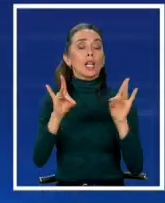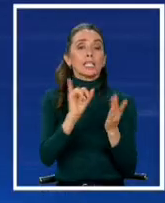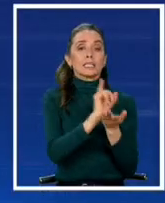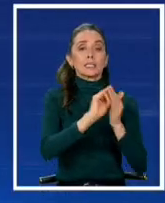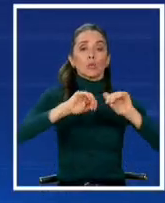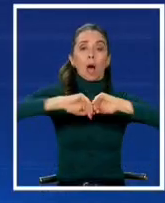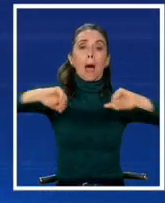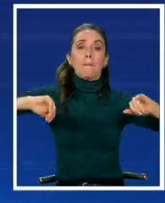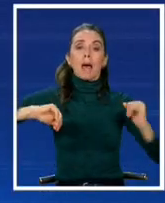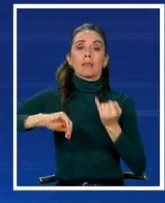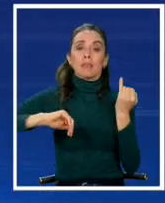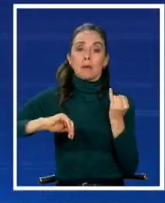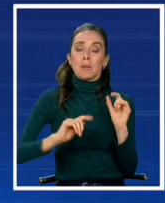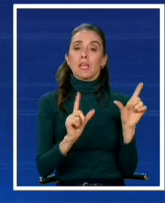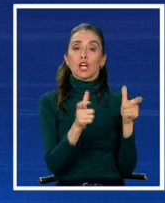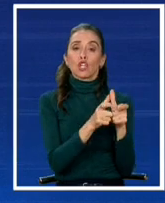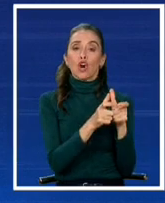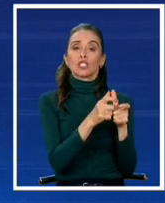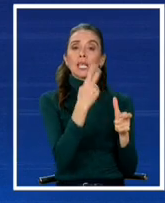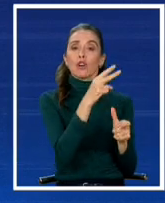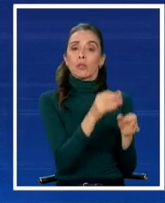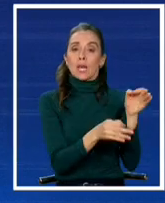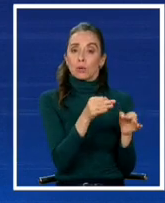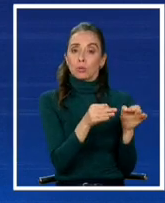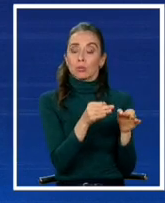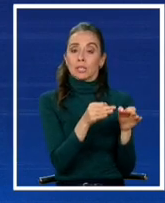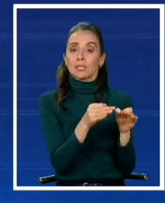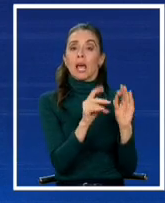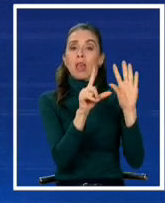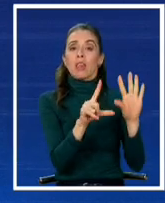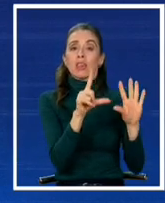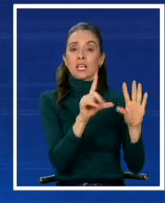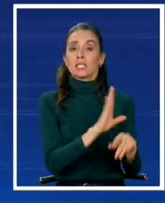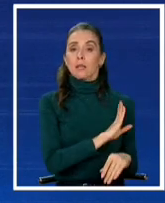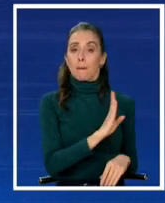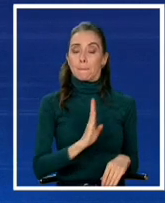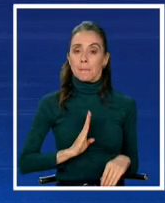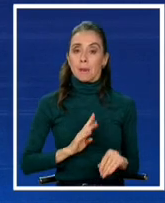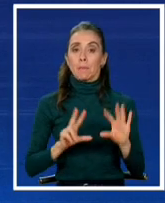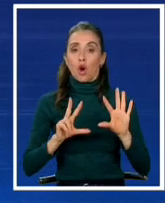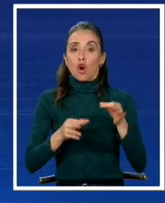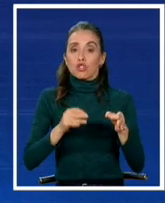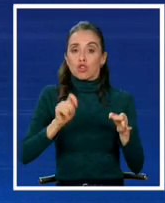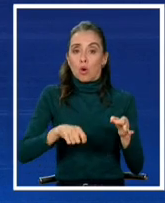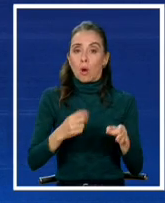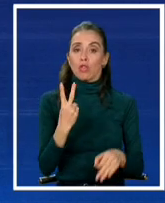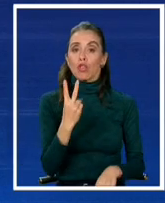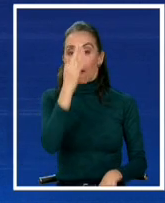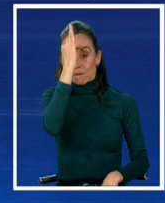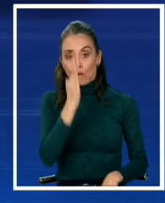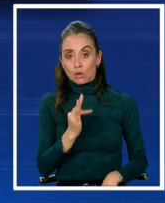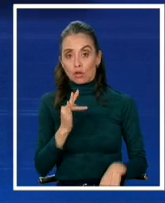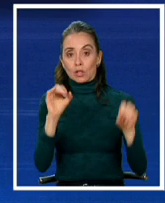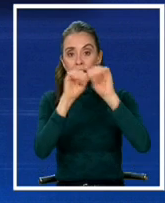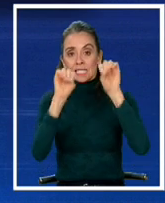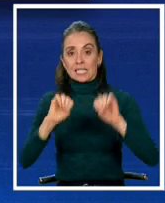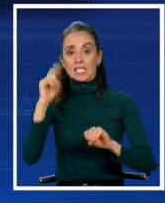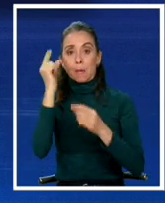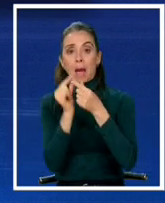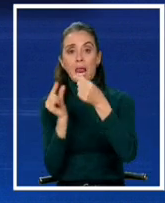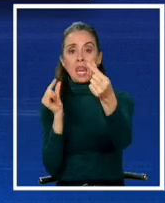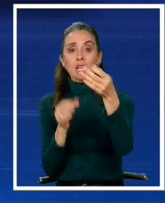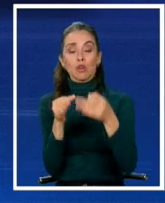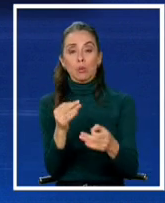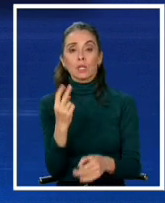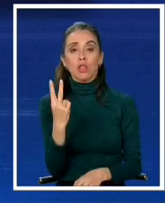órgano independiente el consejo de la justicia compuesto por 17 integrantes 8 jueces 2 funcionarios del sistema nacional de justicia